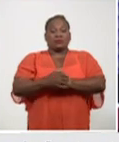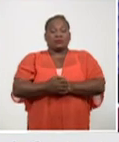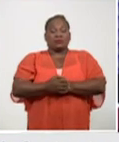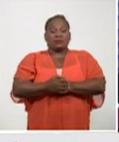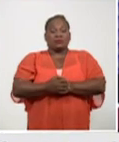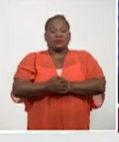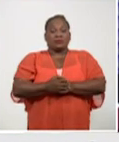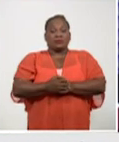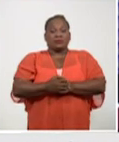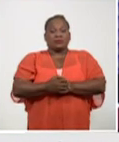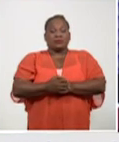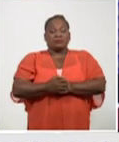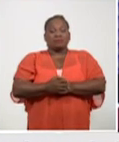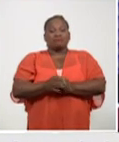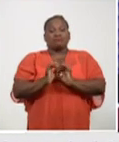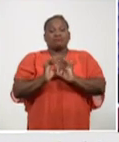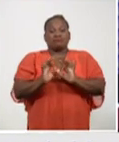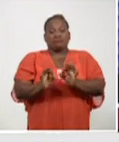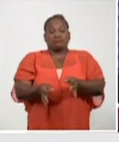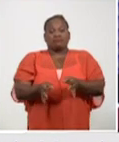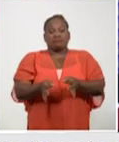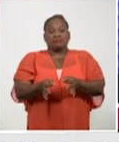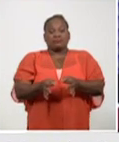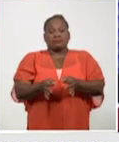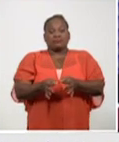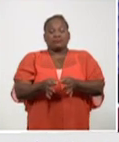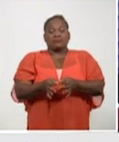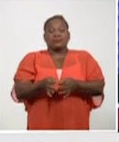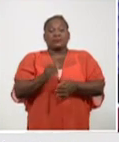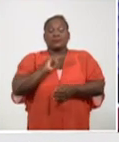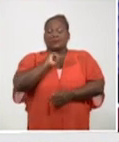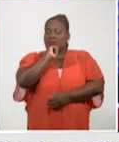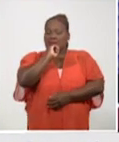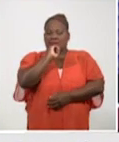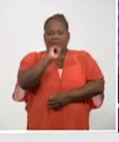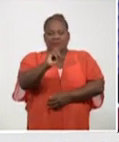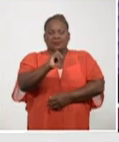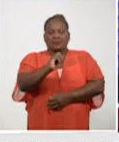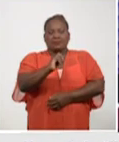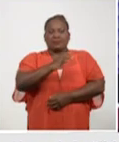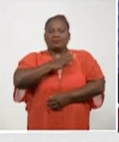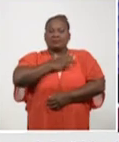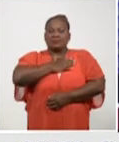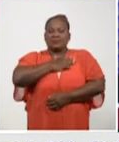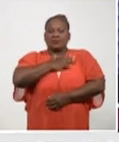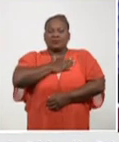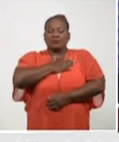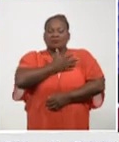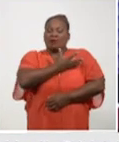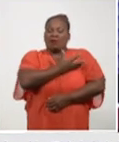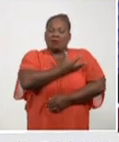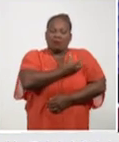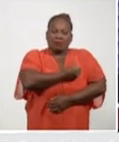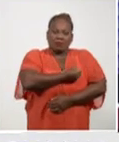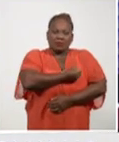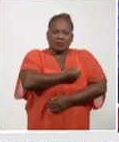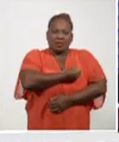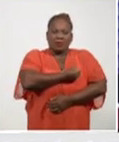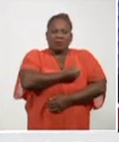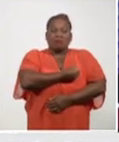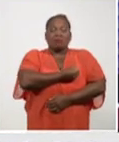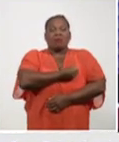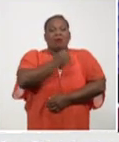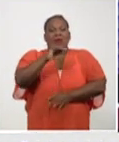Y realmente nos cuesta trabajo, lo lamentamos mucho, le damos las condolencias a los